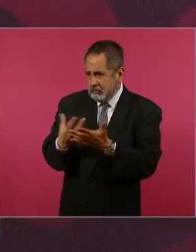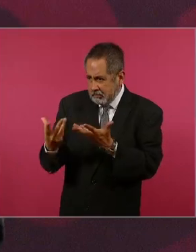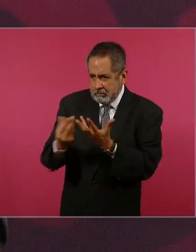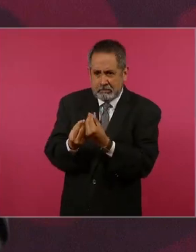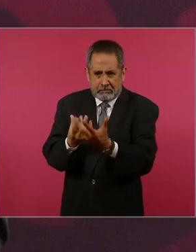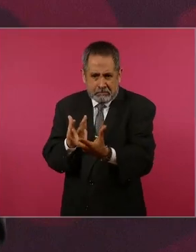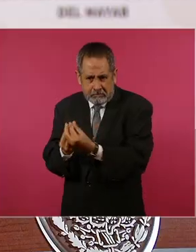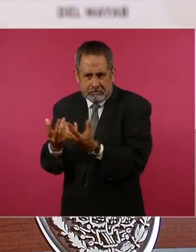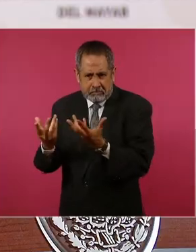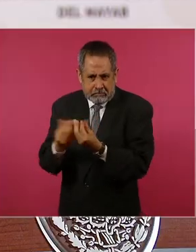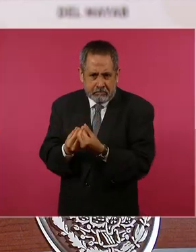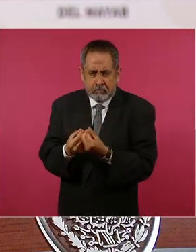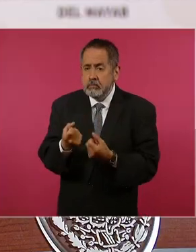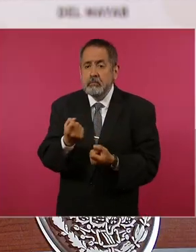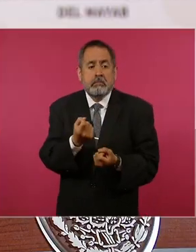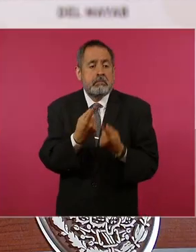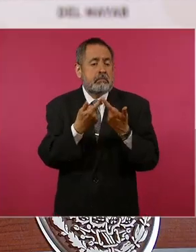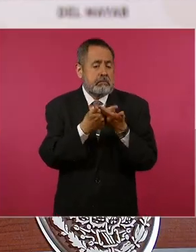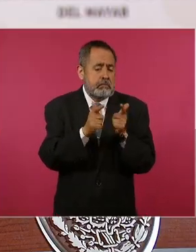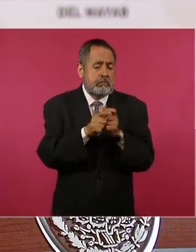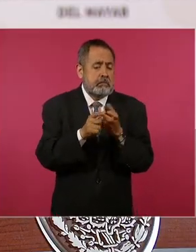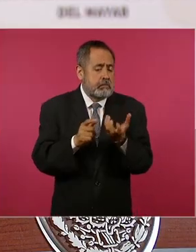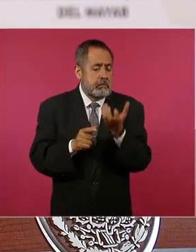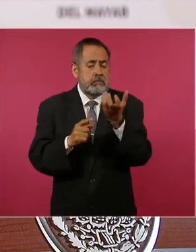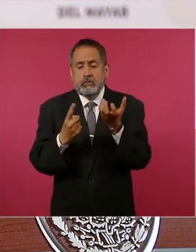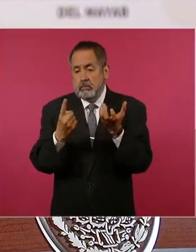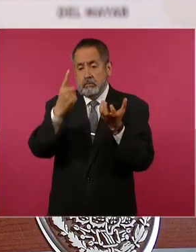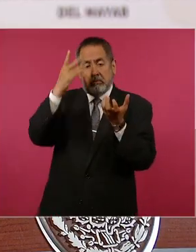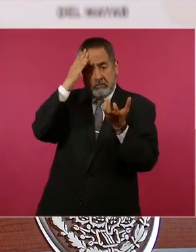No es una vanguardia, no es un dirigente,